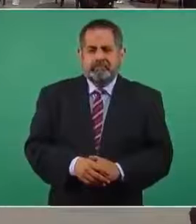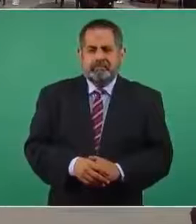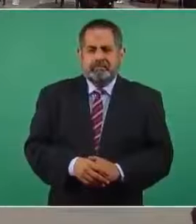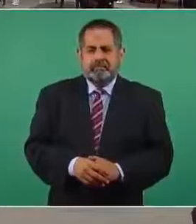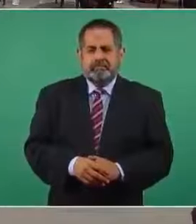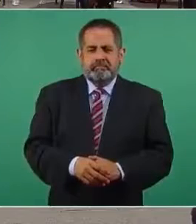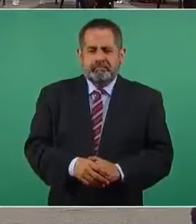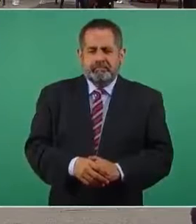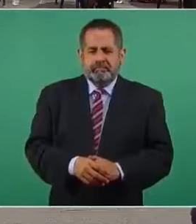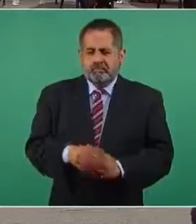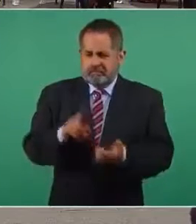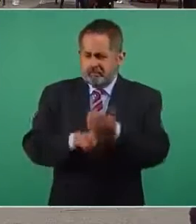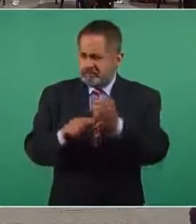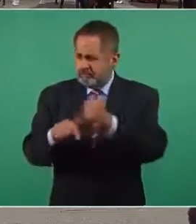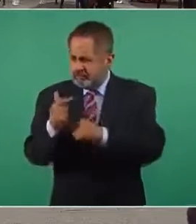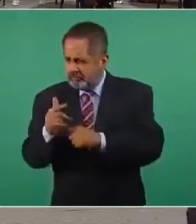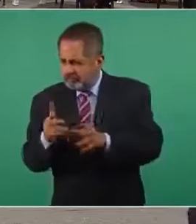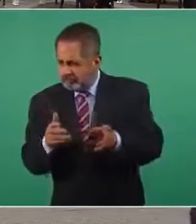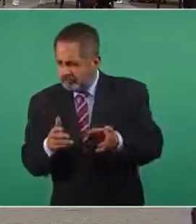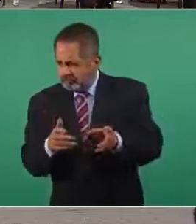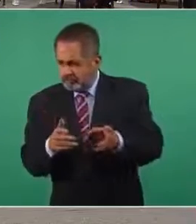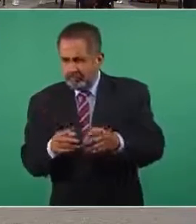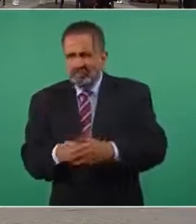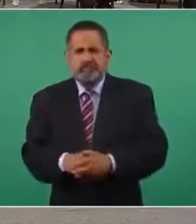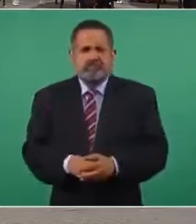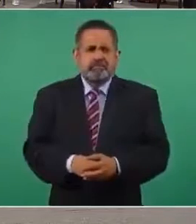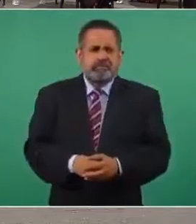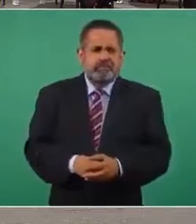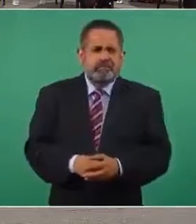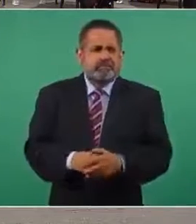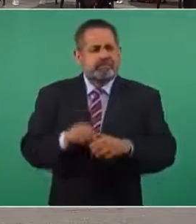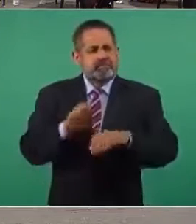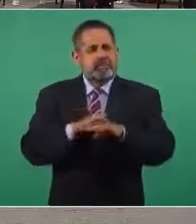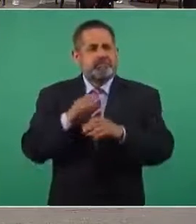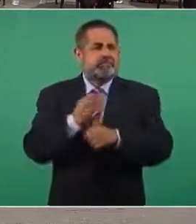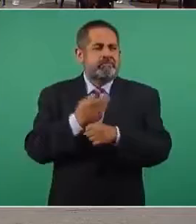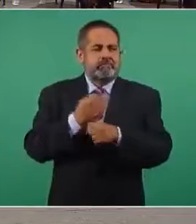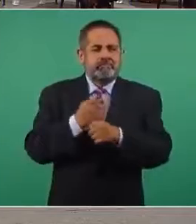11. Bueno, estos son 12, ¿no? Sí, pero ahora